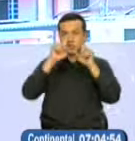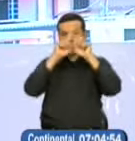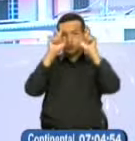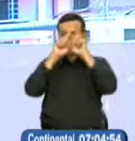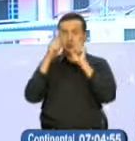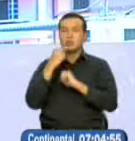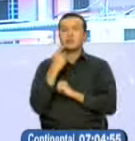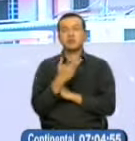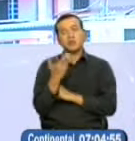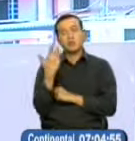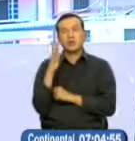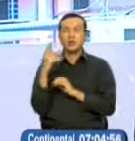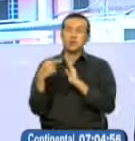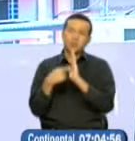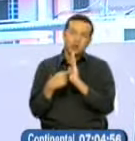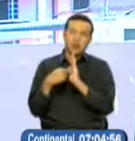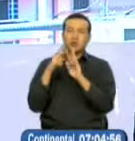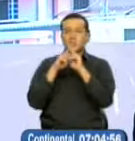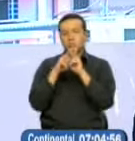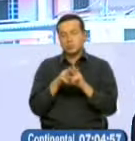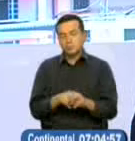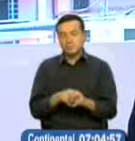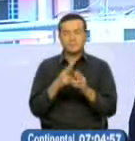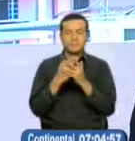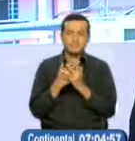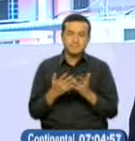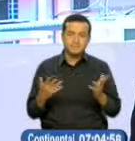dice, bueno, los impuestos hay que revisarlos,